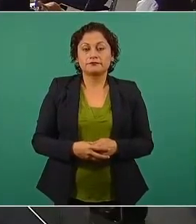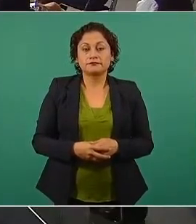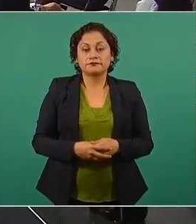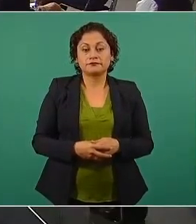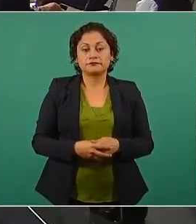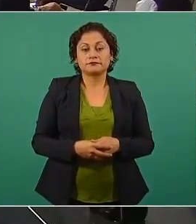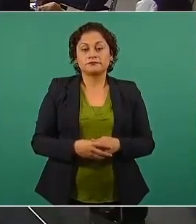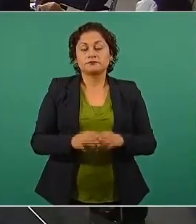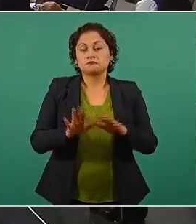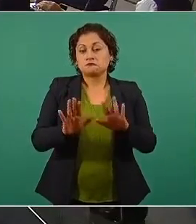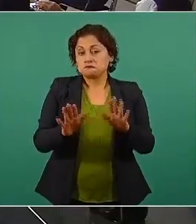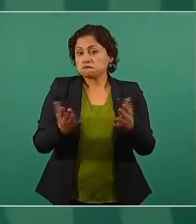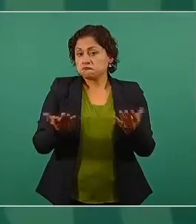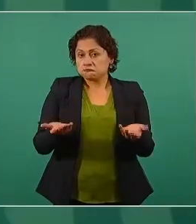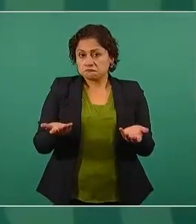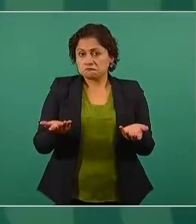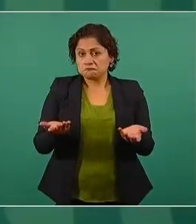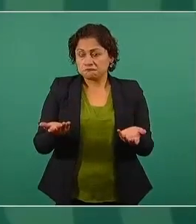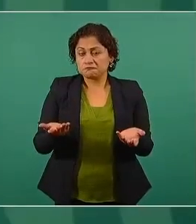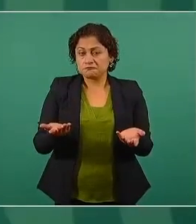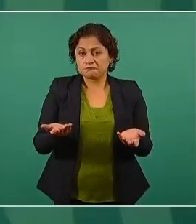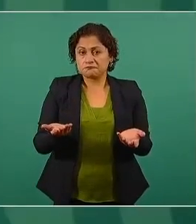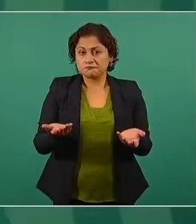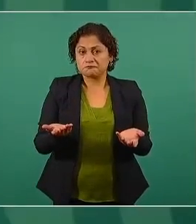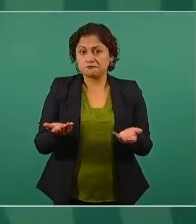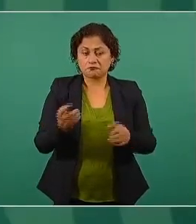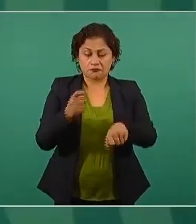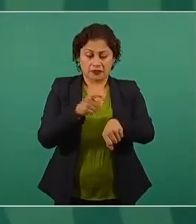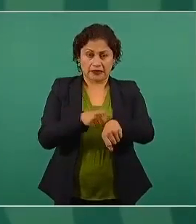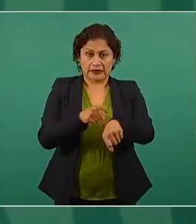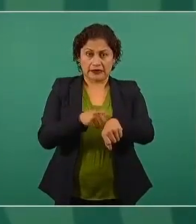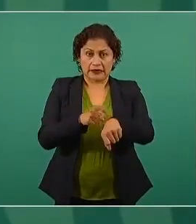Además así sirve para menos tiempo.